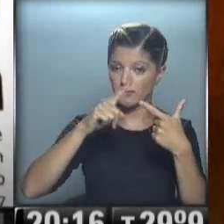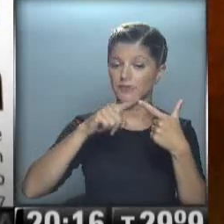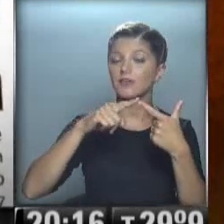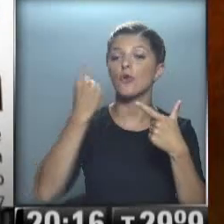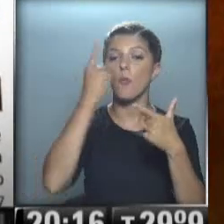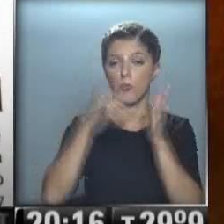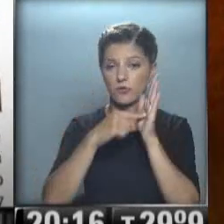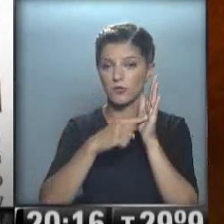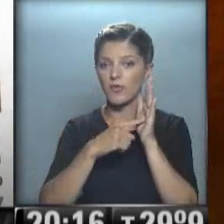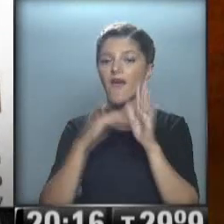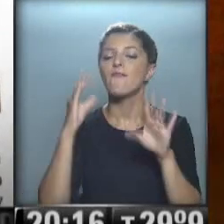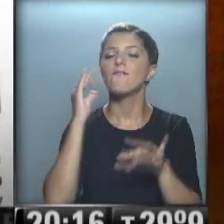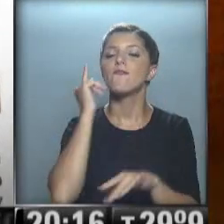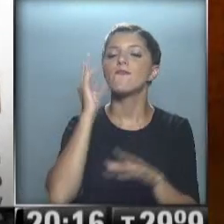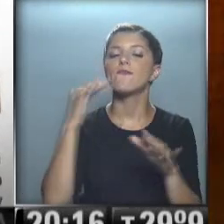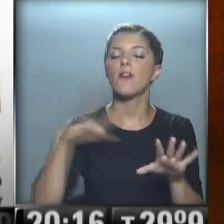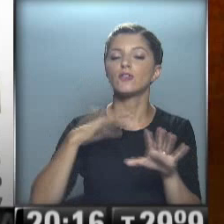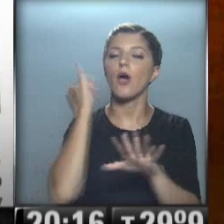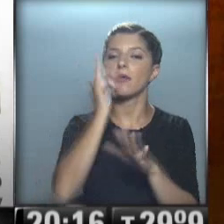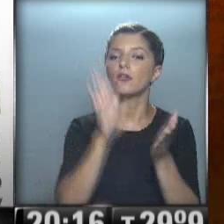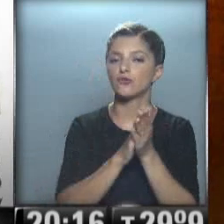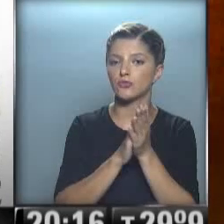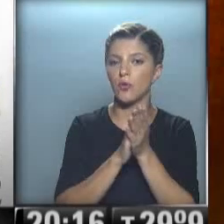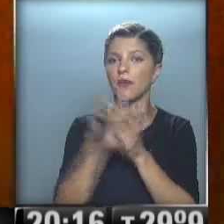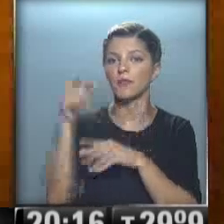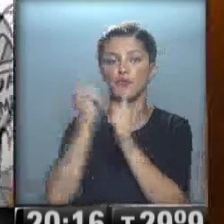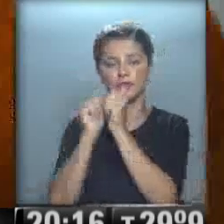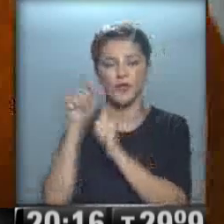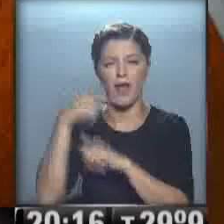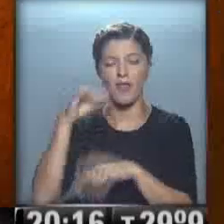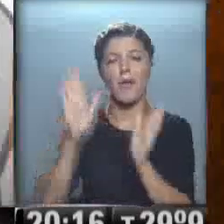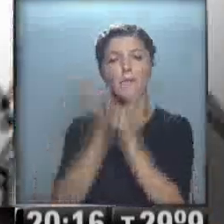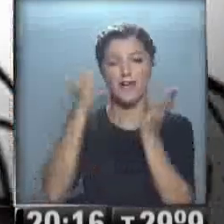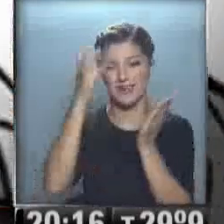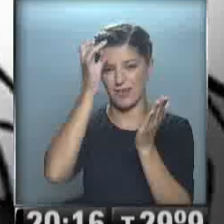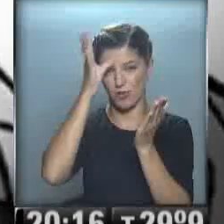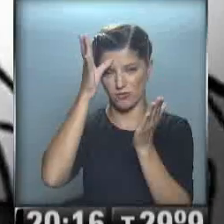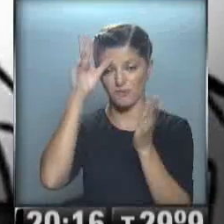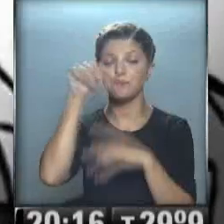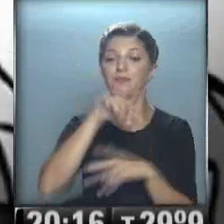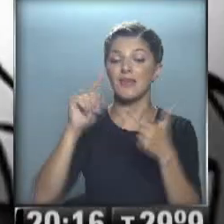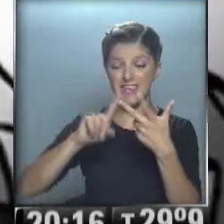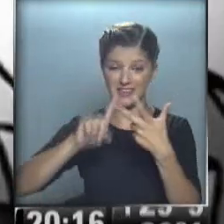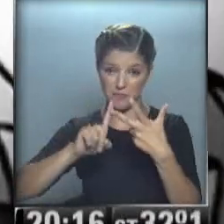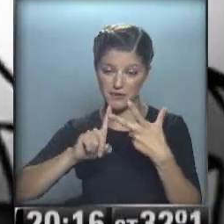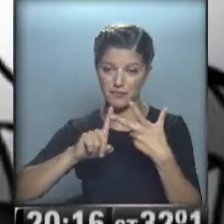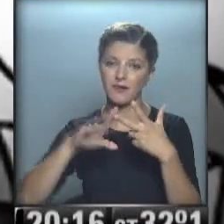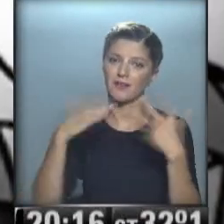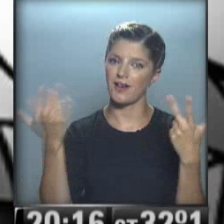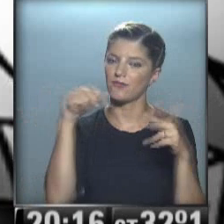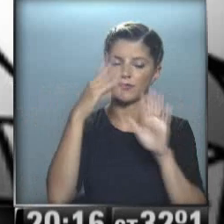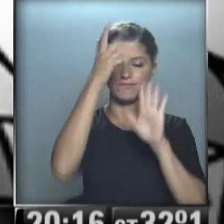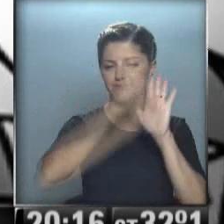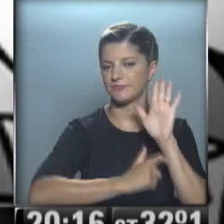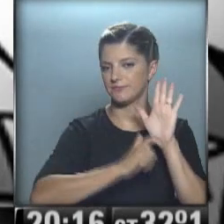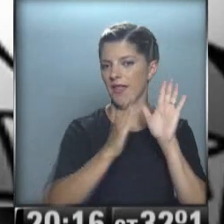mencionaron su historia en página 12 la verdad que un dato para mencionar que llamó la atención y en el caso de página 12 fue obviamente la tapa por